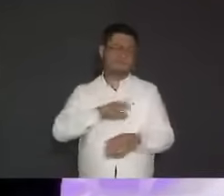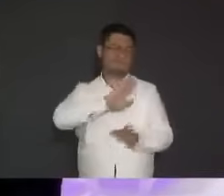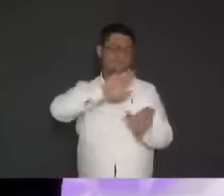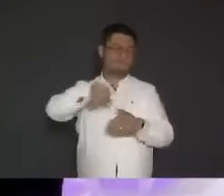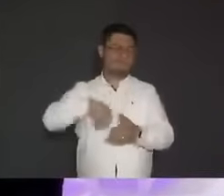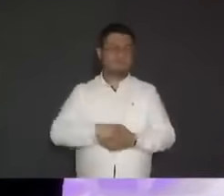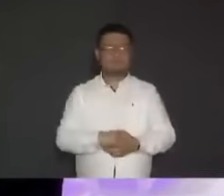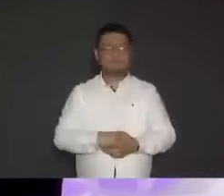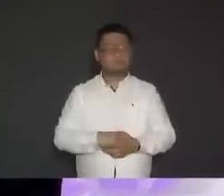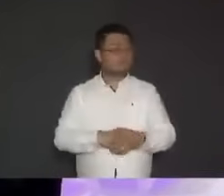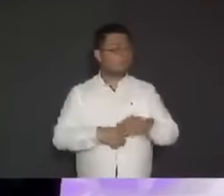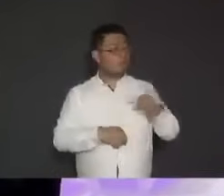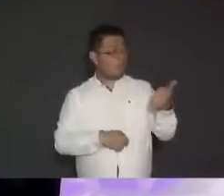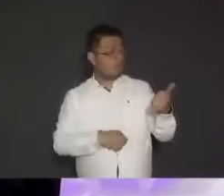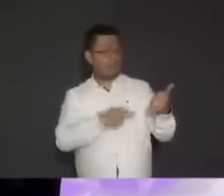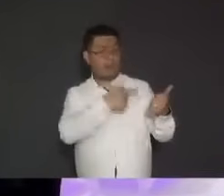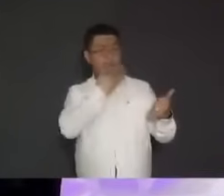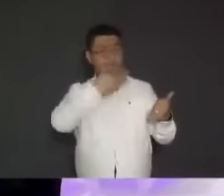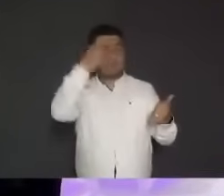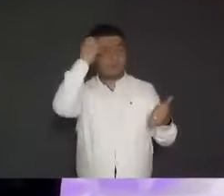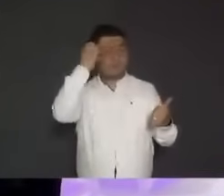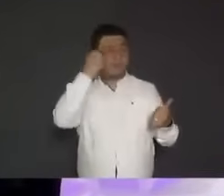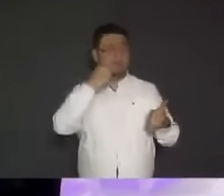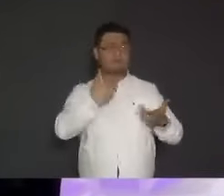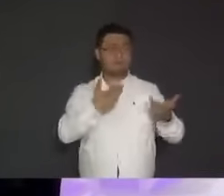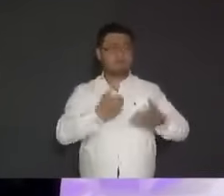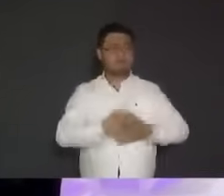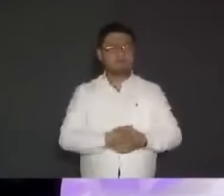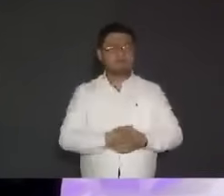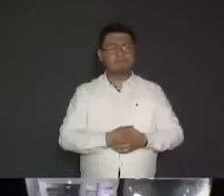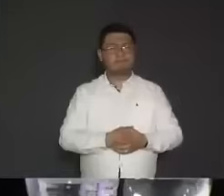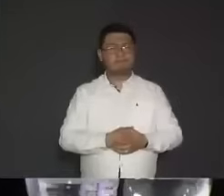turno de escuchar a la candidata Yasmín López Manrique. Adelante, candidata.